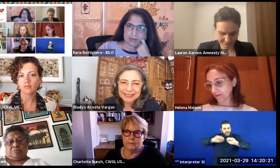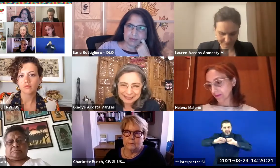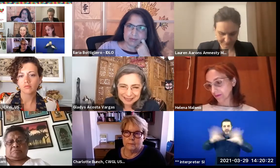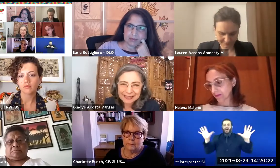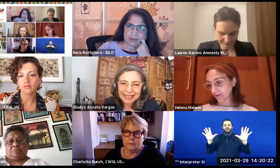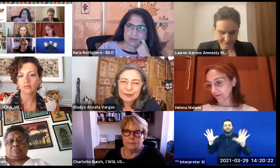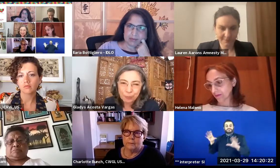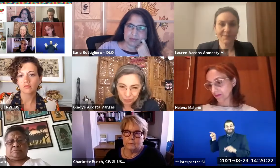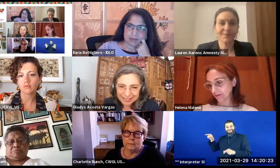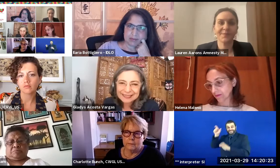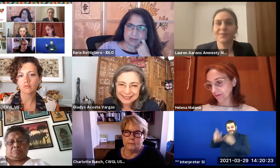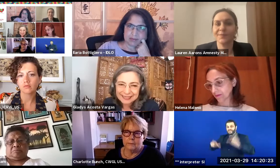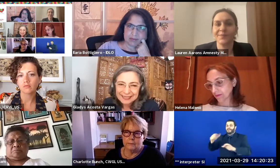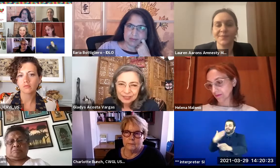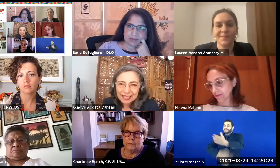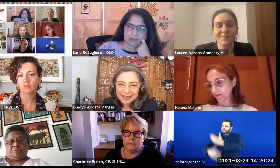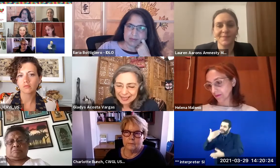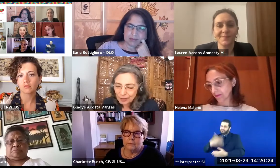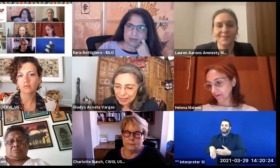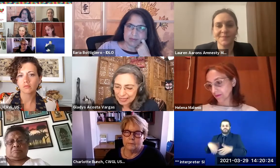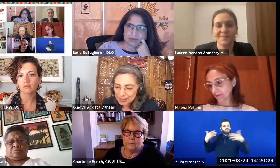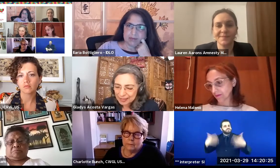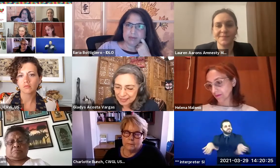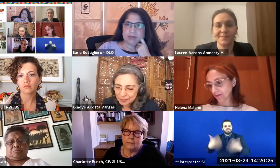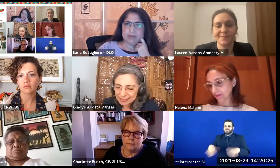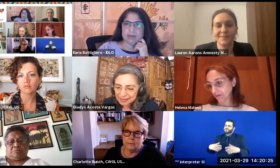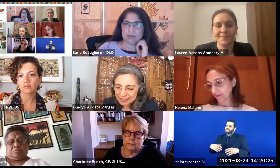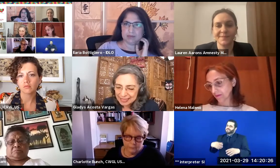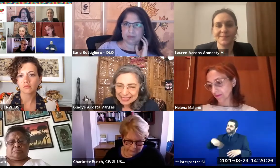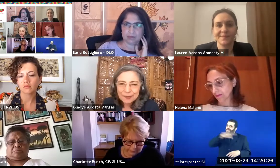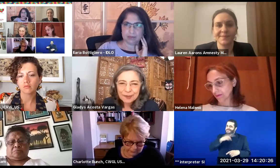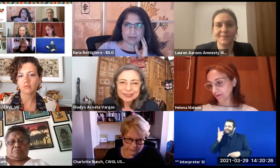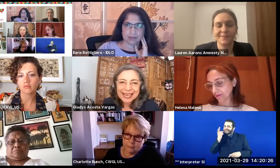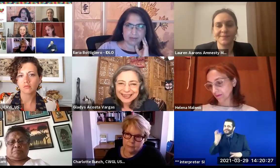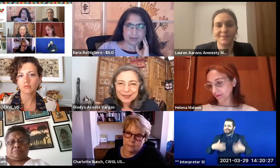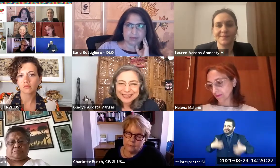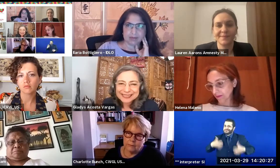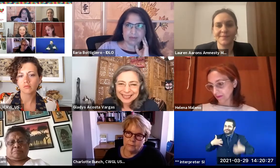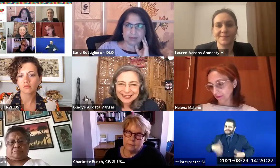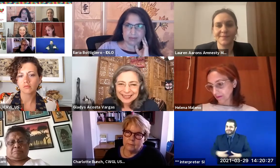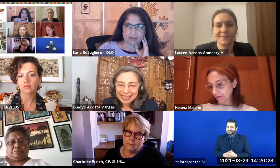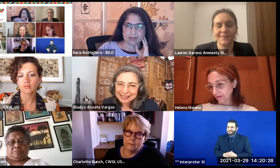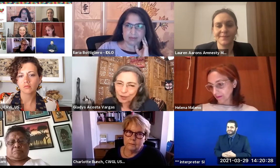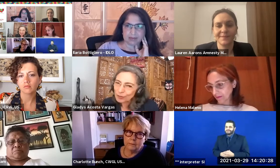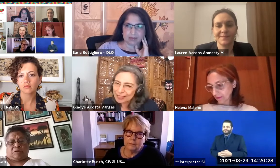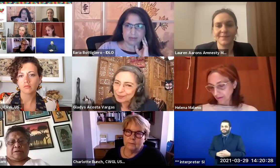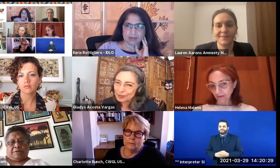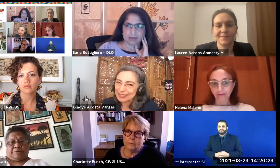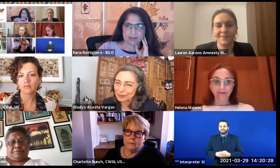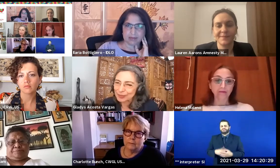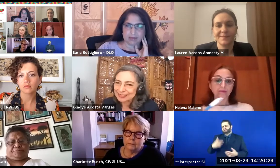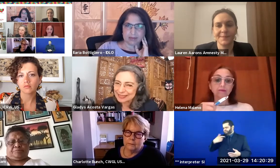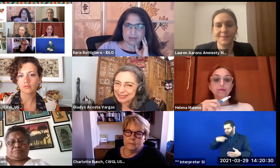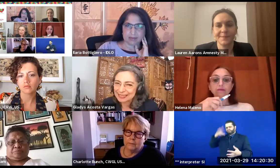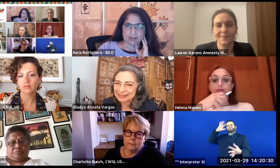muy interesante e importante. O sea, creo que verdaderamente debemos dejar de pensar, así como dijimos